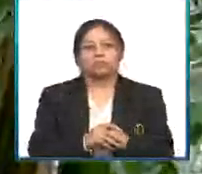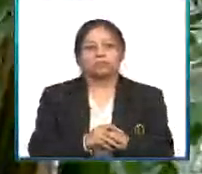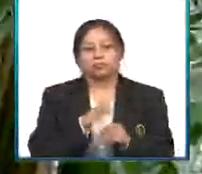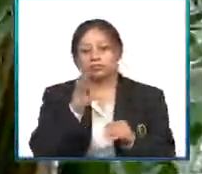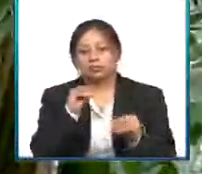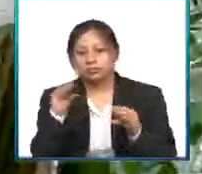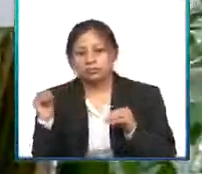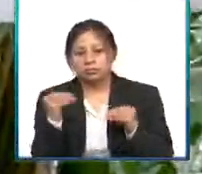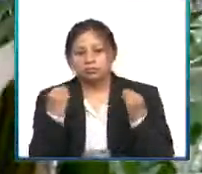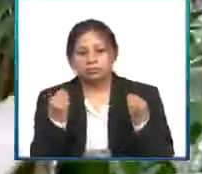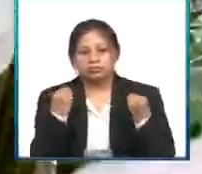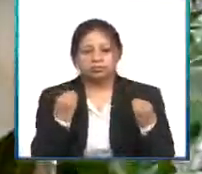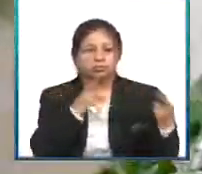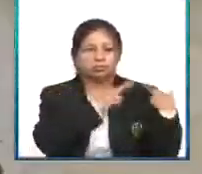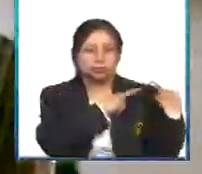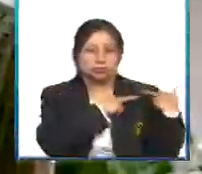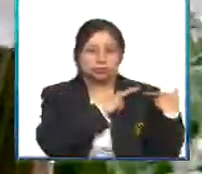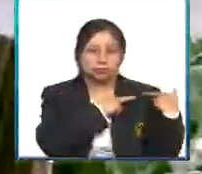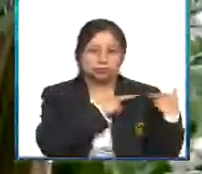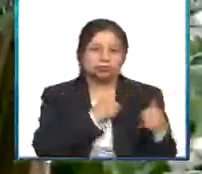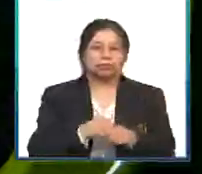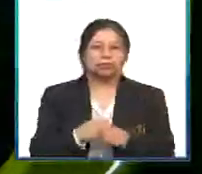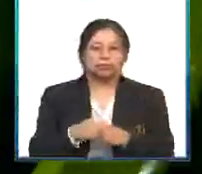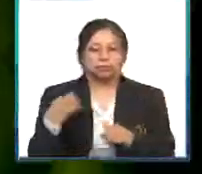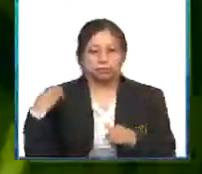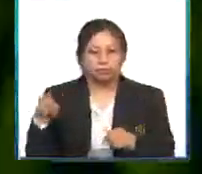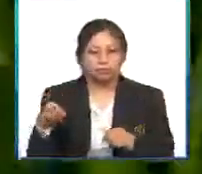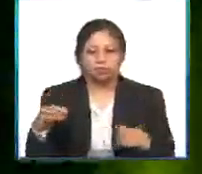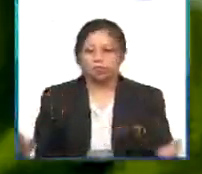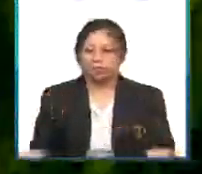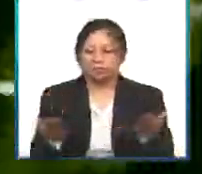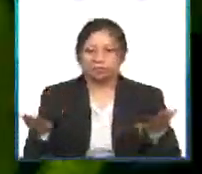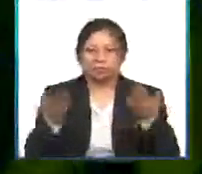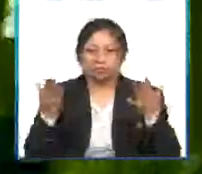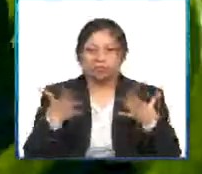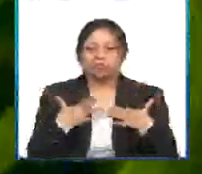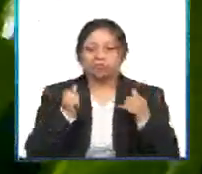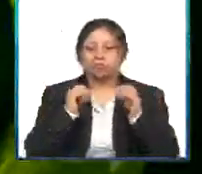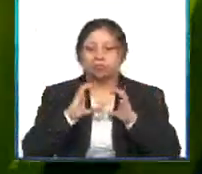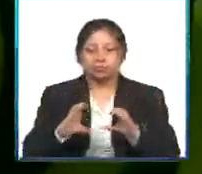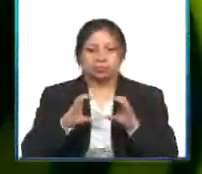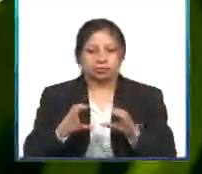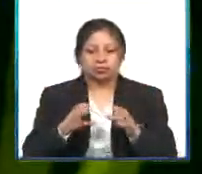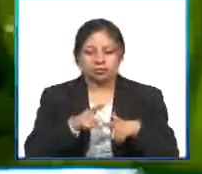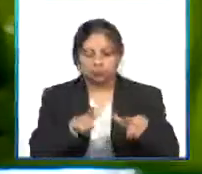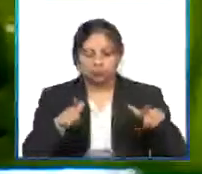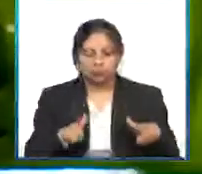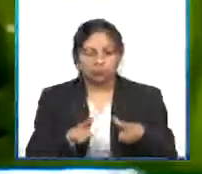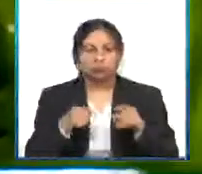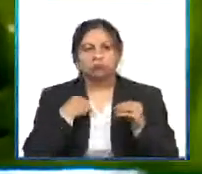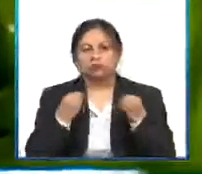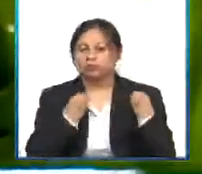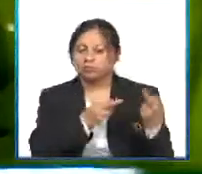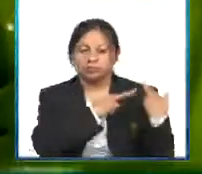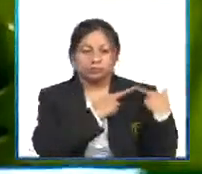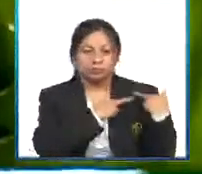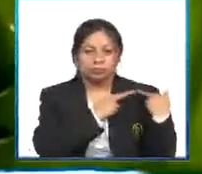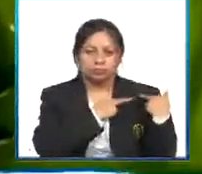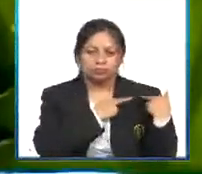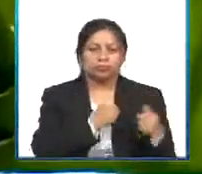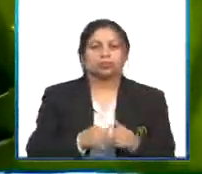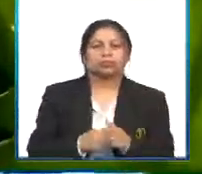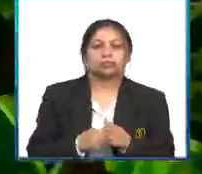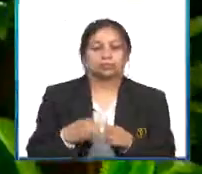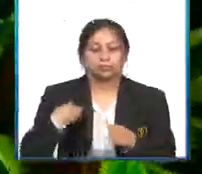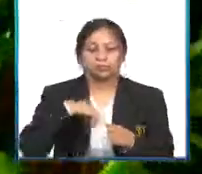estamos hablando de muchas obligaciones para los productores para salvaguardar sus plantaciones, y muchas obligaciones para